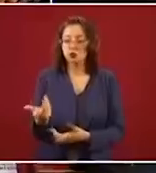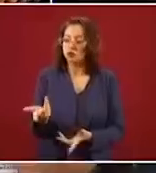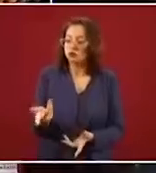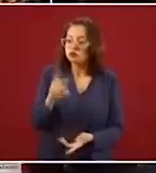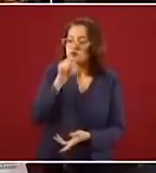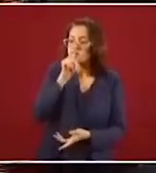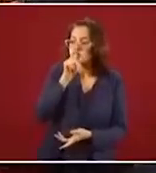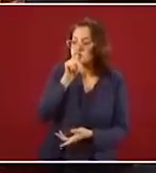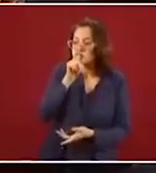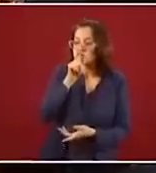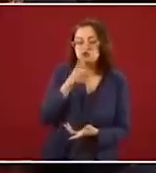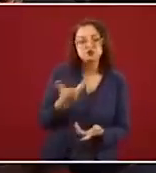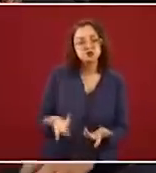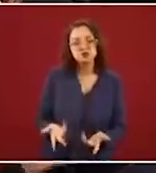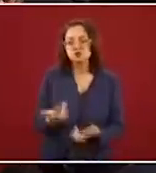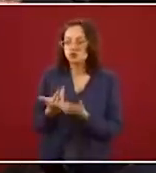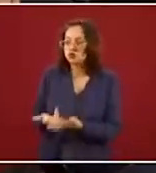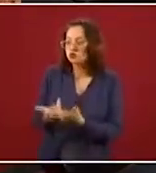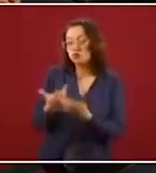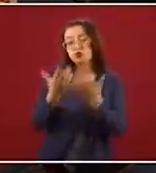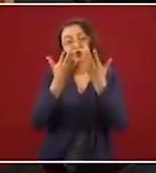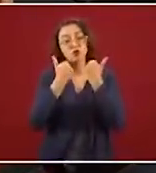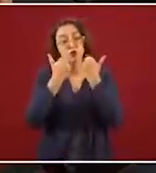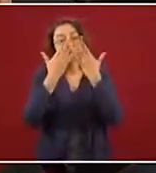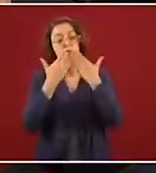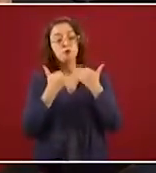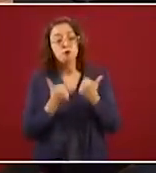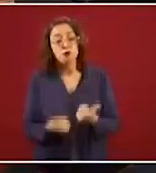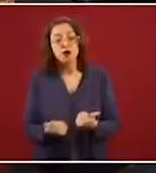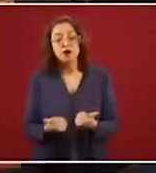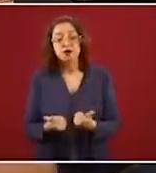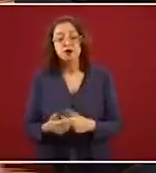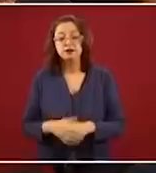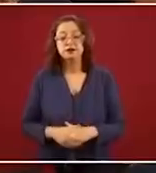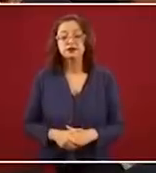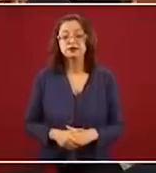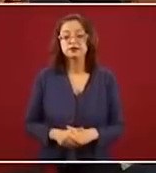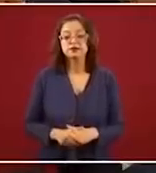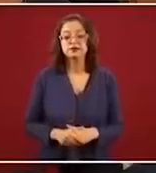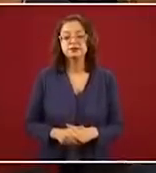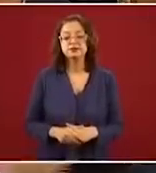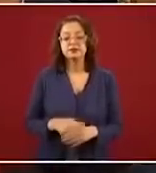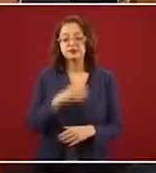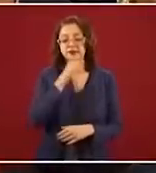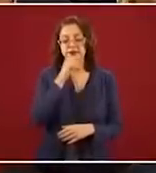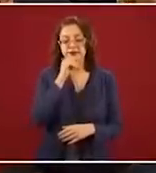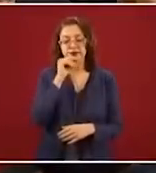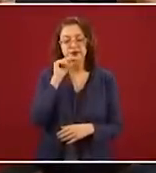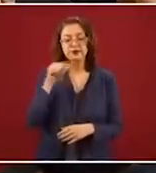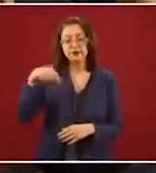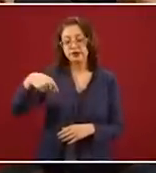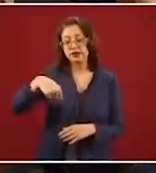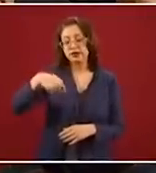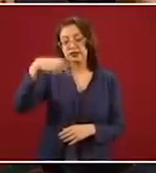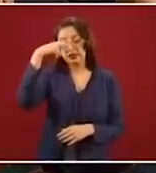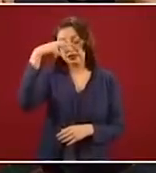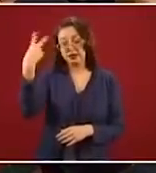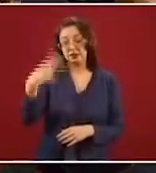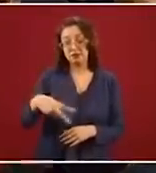abastecerlo porque no tienen la infraestructura. México basa su consumo de proteína animal en